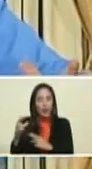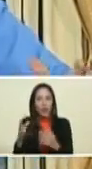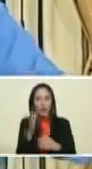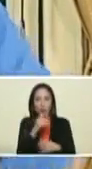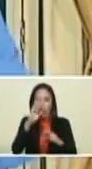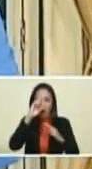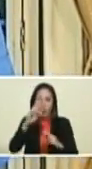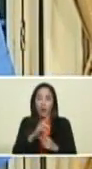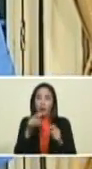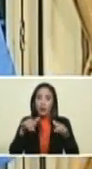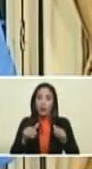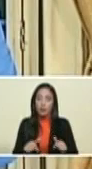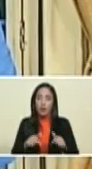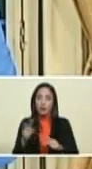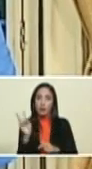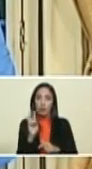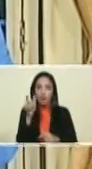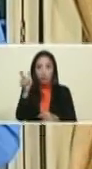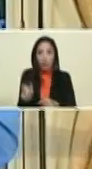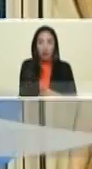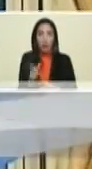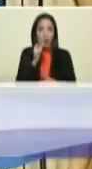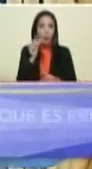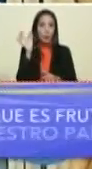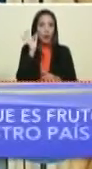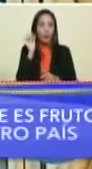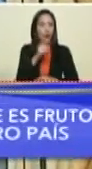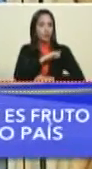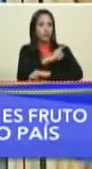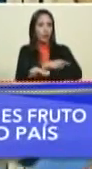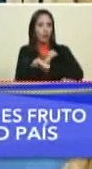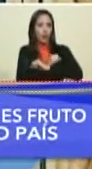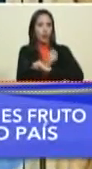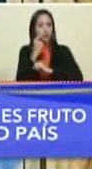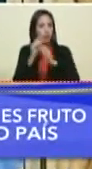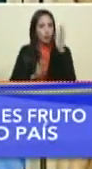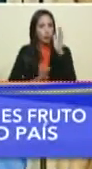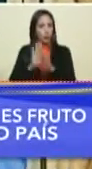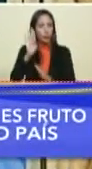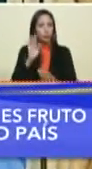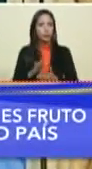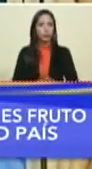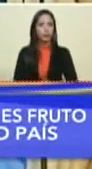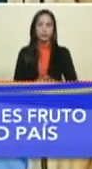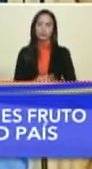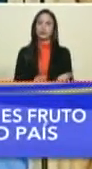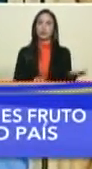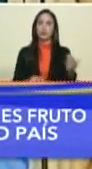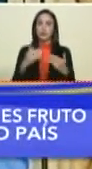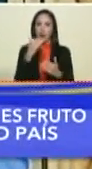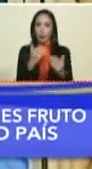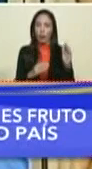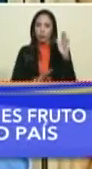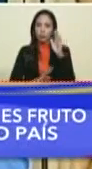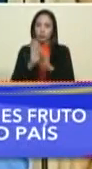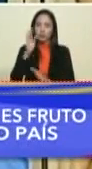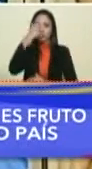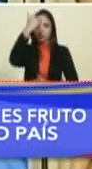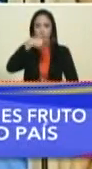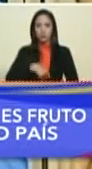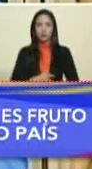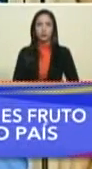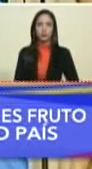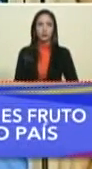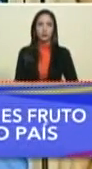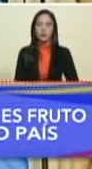Aquí estamos los venezolanos, con la fuerza suficiente para levantarnos y